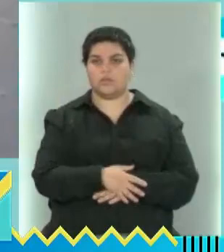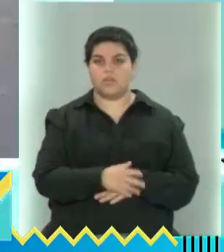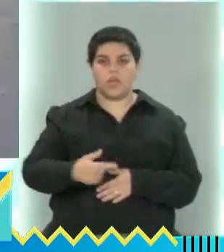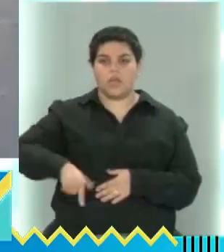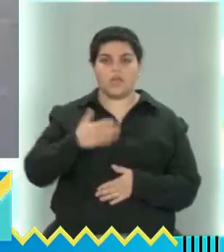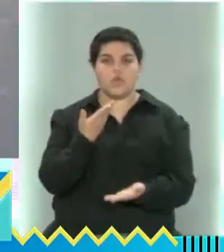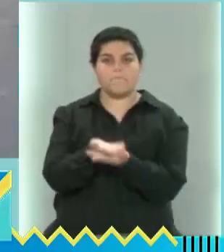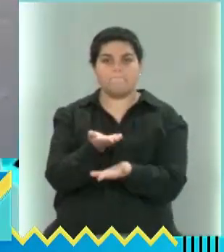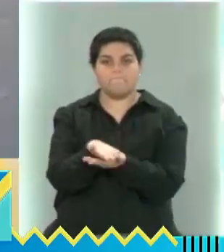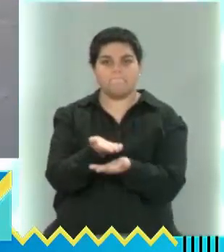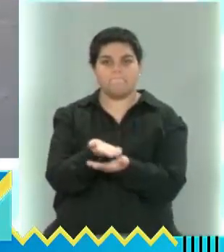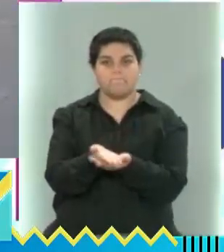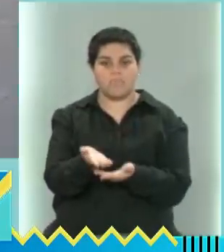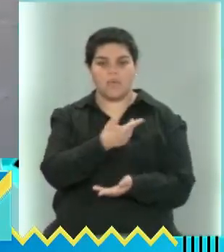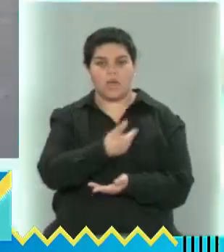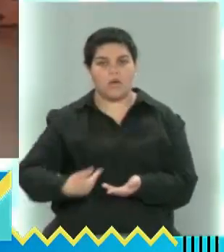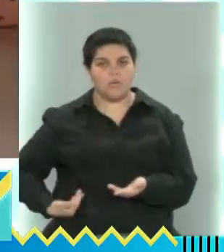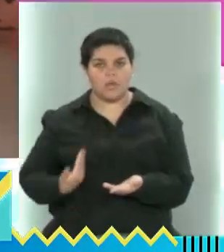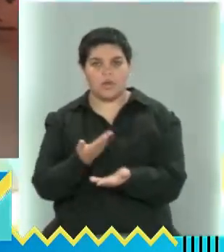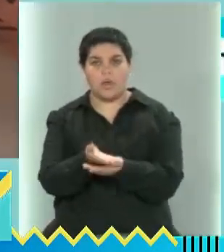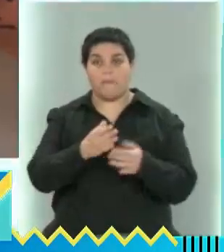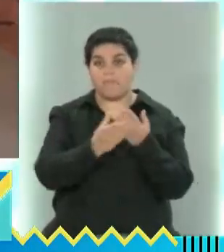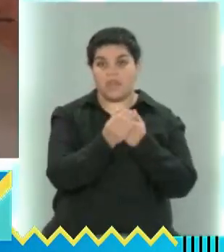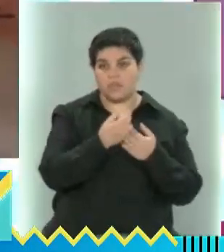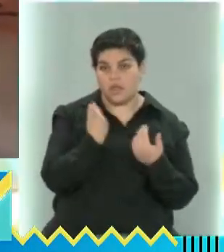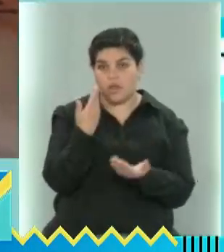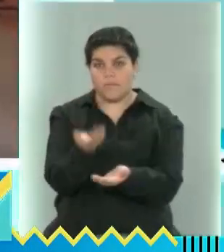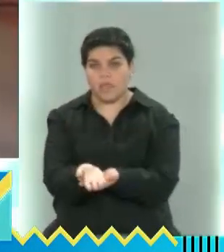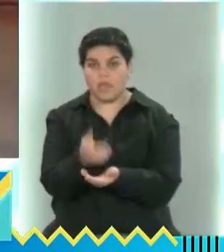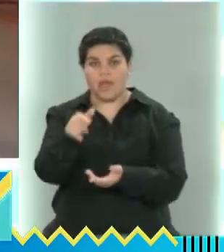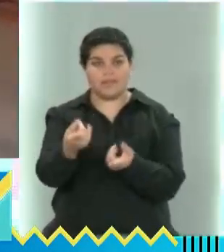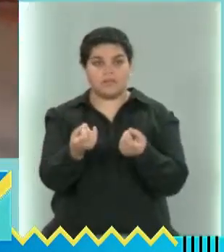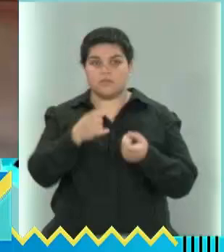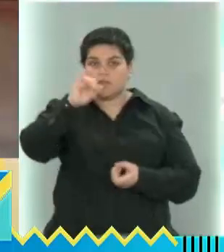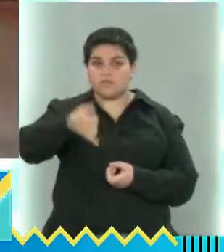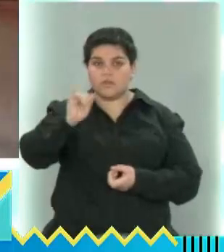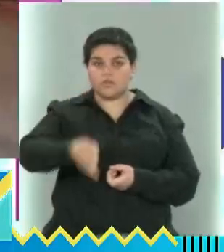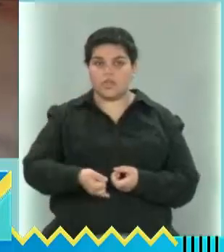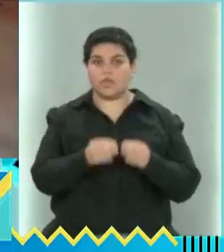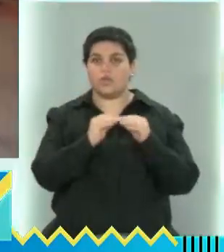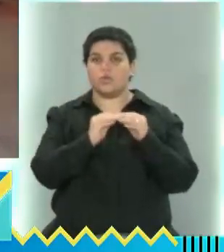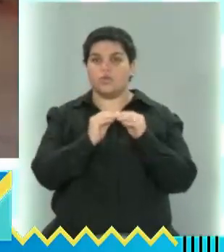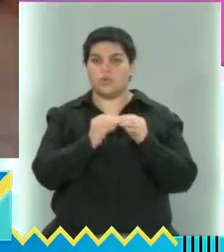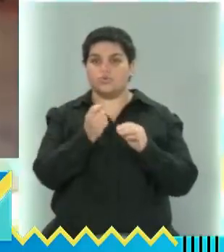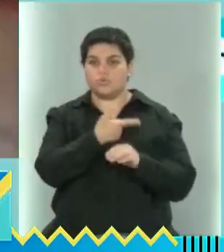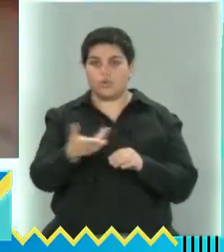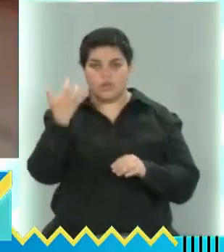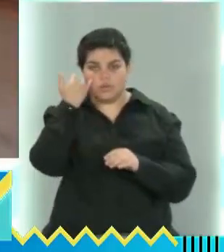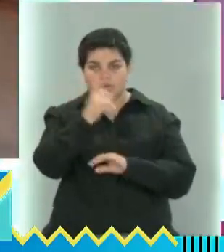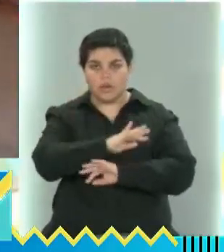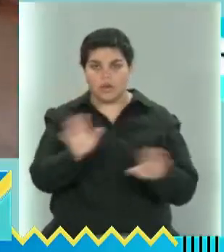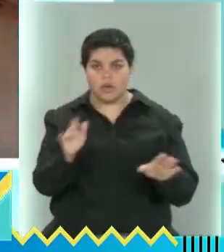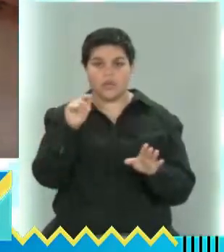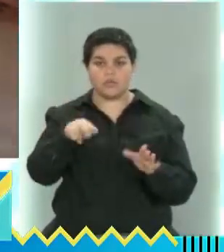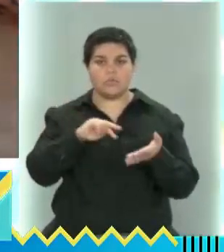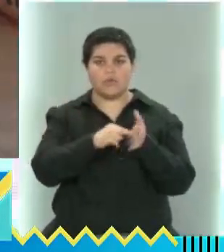insistiendo al gobierno, al ministerio, la necesidad de que se cierre la paritaria de una vez por todos los problemas que se tiene, es